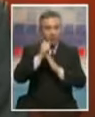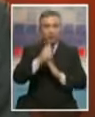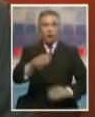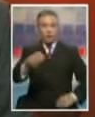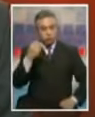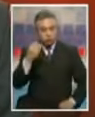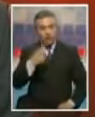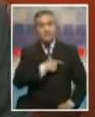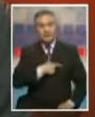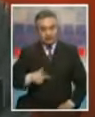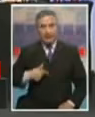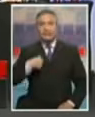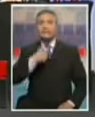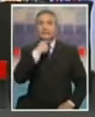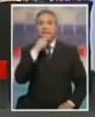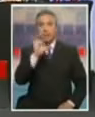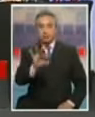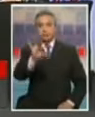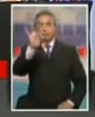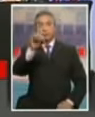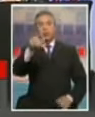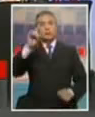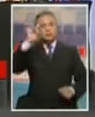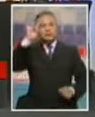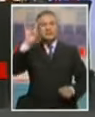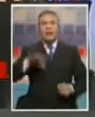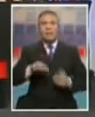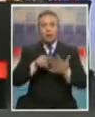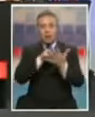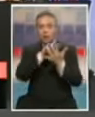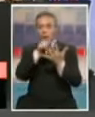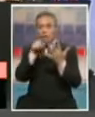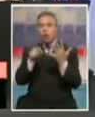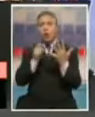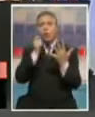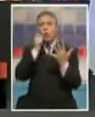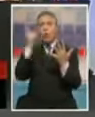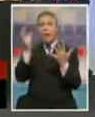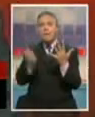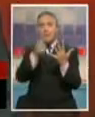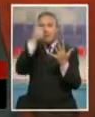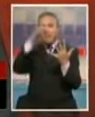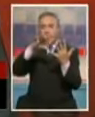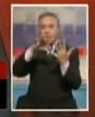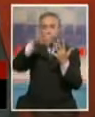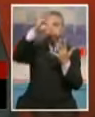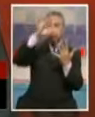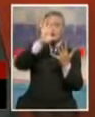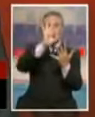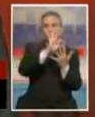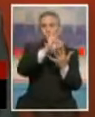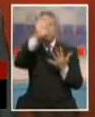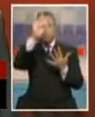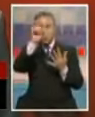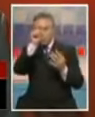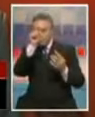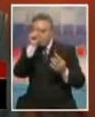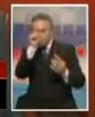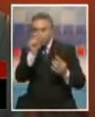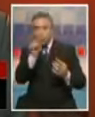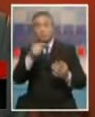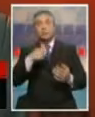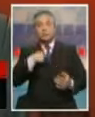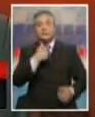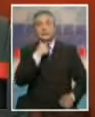que finalmente lo que estamos eligiendo, es saber priorizar, poner sus énfasis en algún punto específico. Quiero saber, ¿cuál es